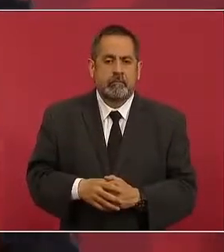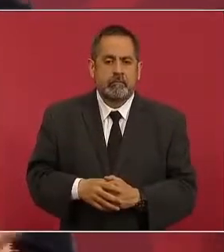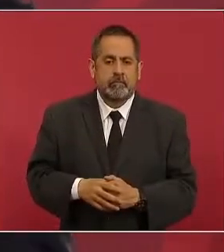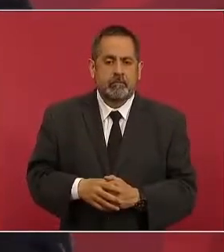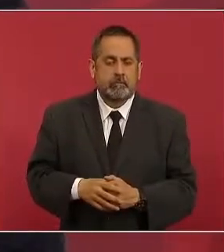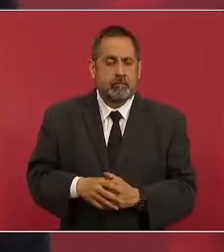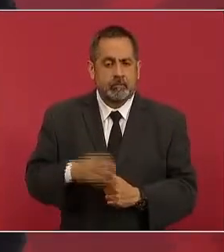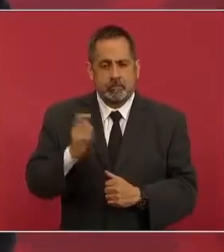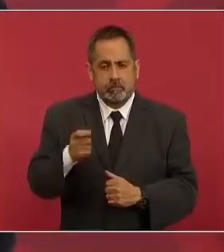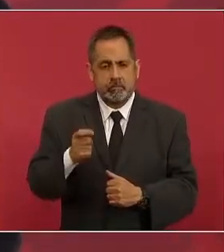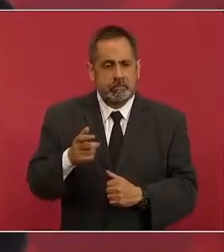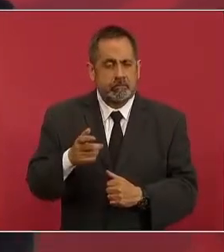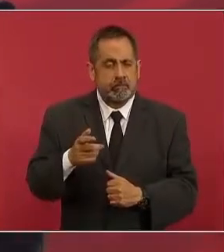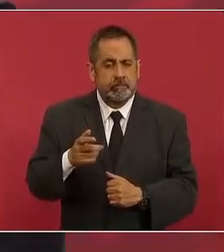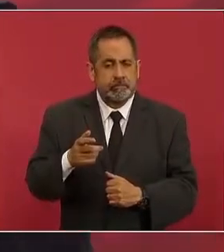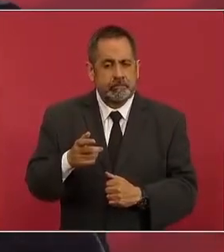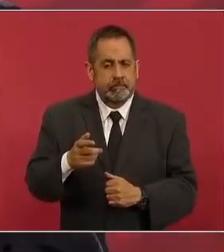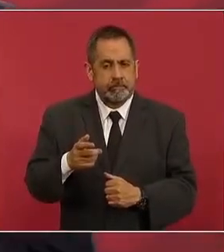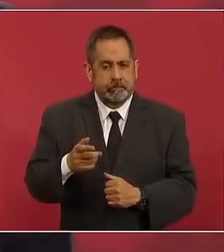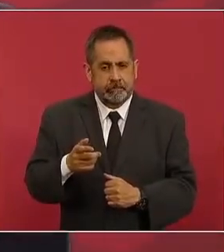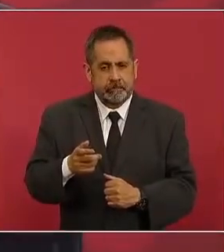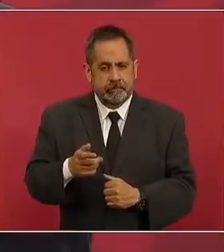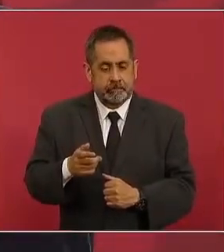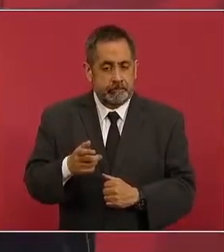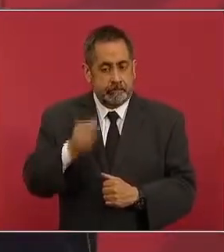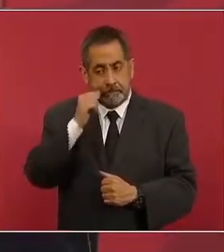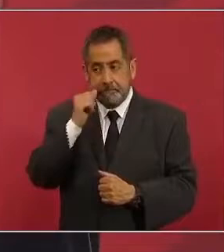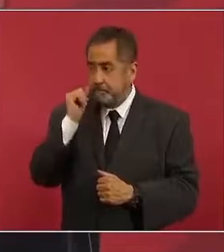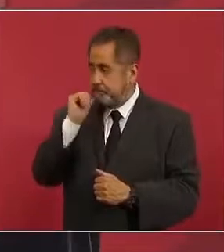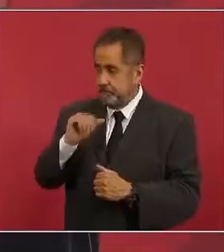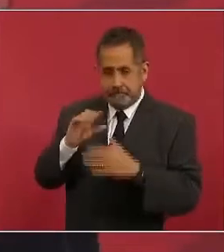Como lo explicamos ayer y como